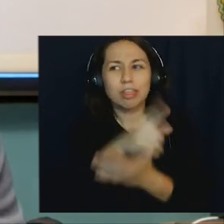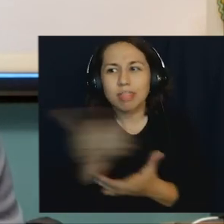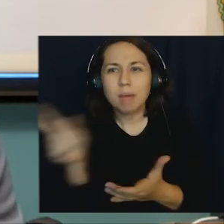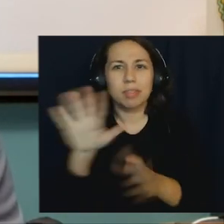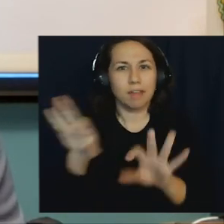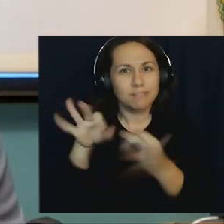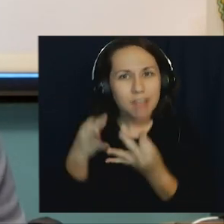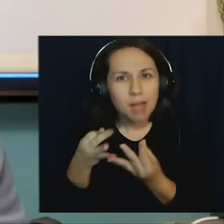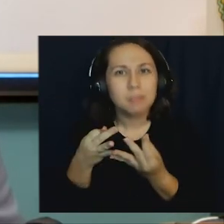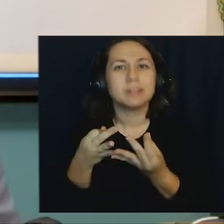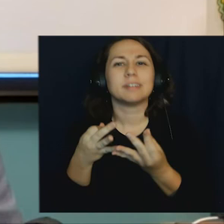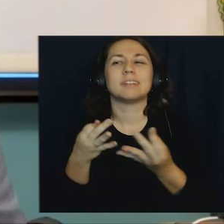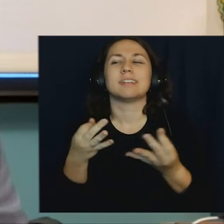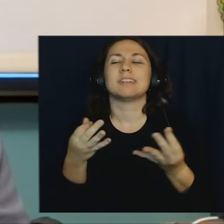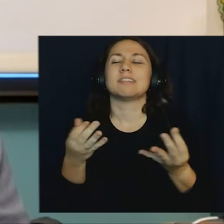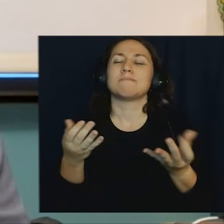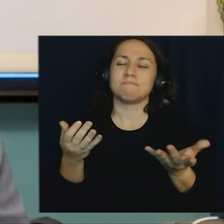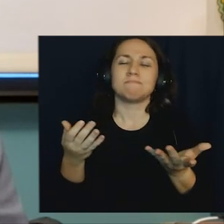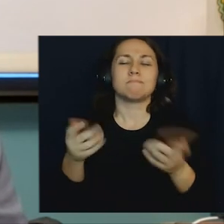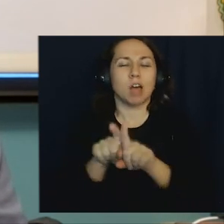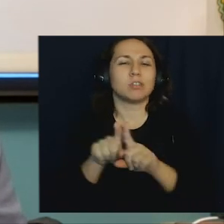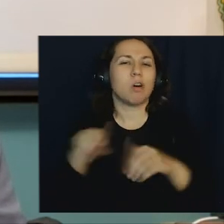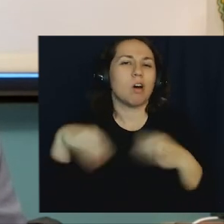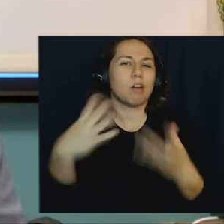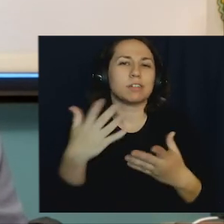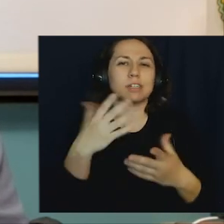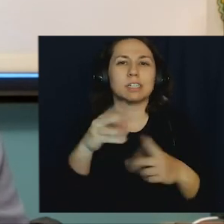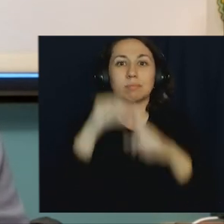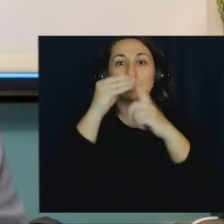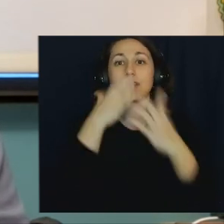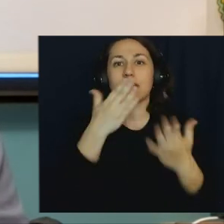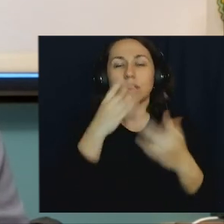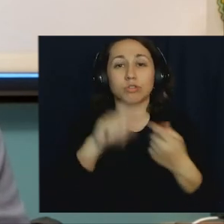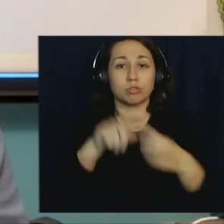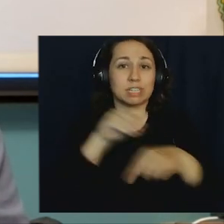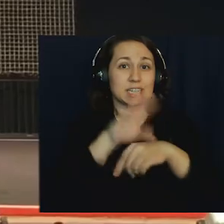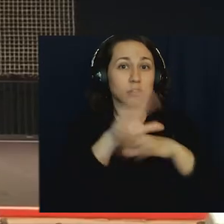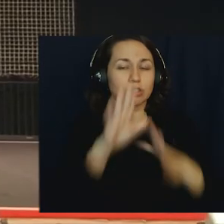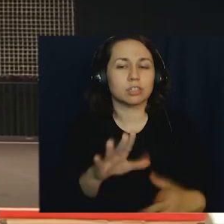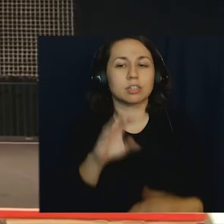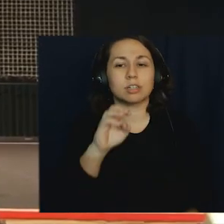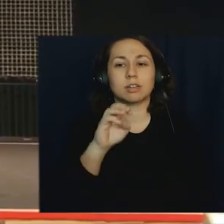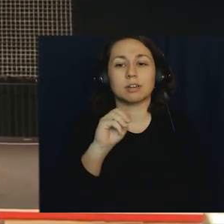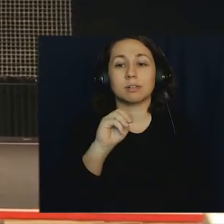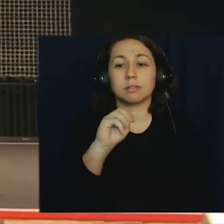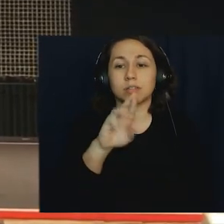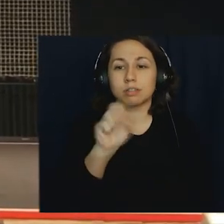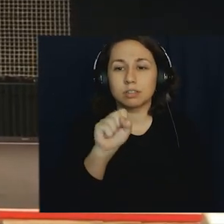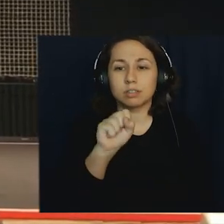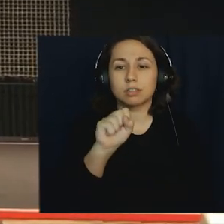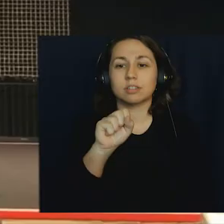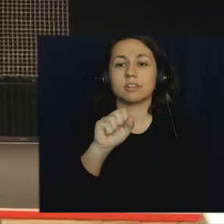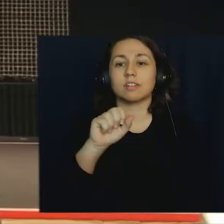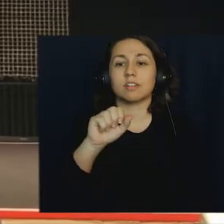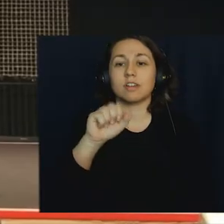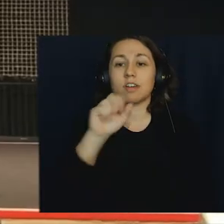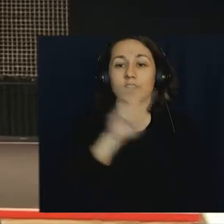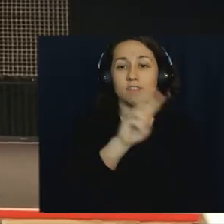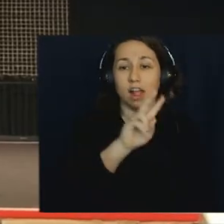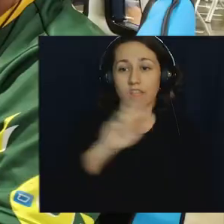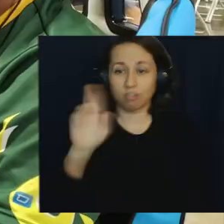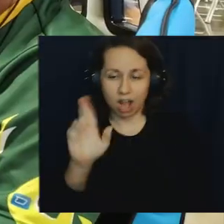Villarreal, la señora Quesada, la señora Sachs, la señora Aguirre, la señora Cruz. Junto con ellos, también quiero felicitar